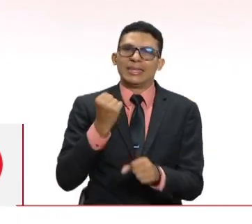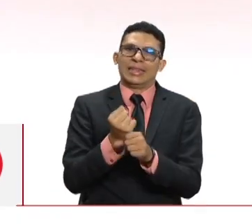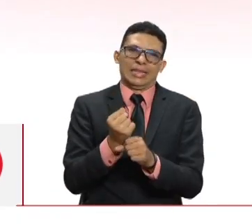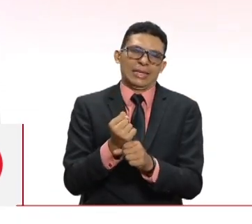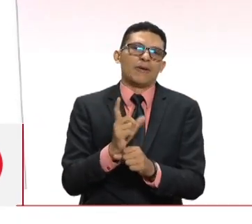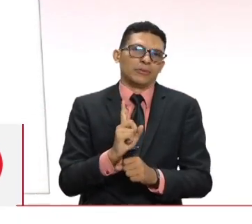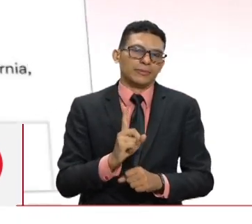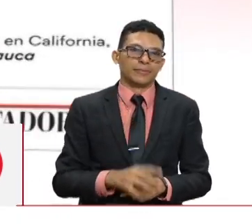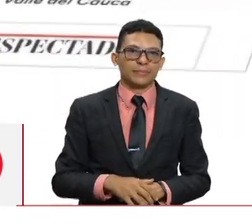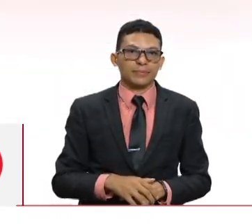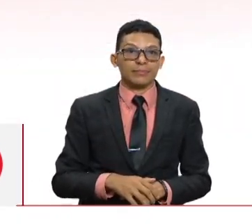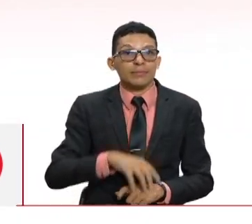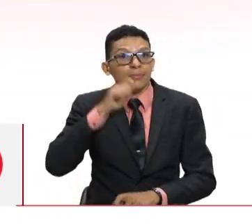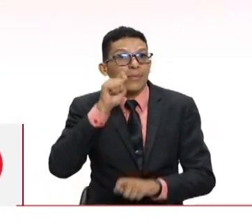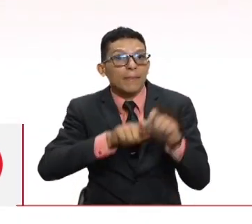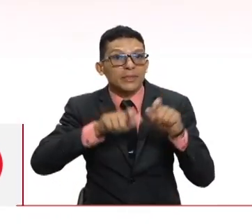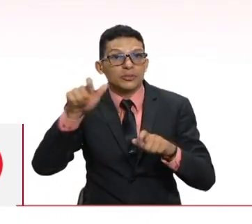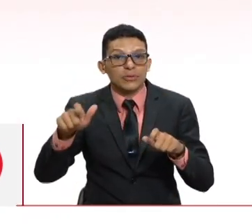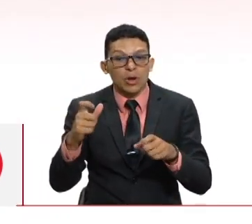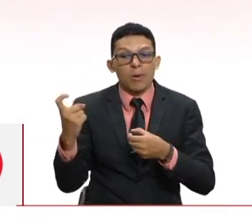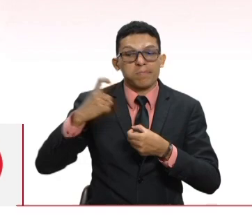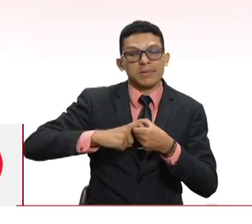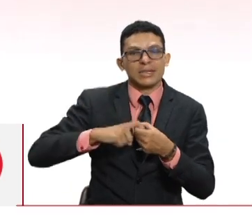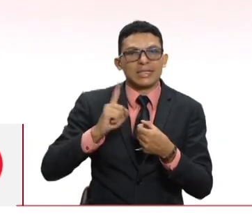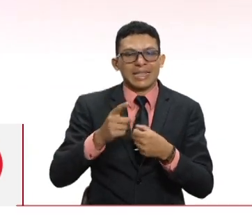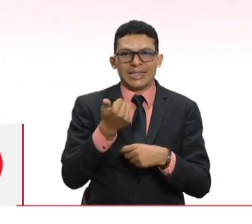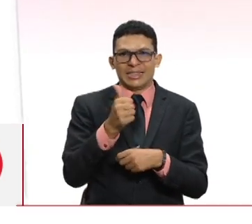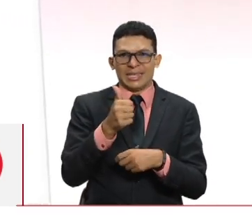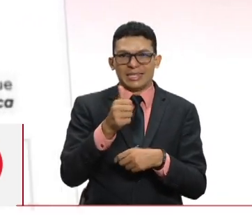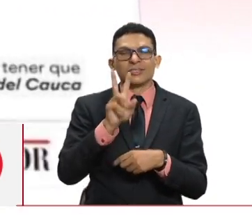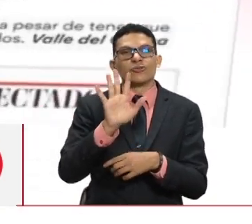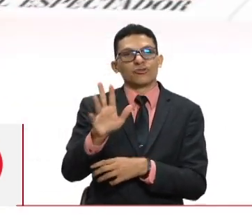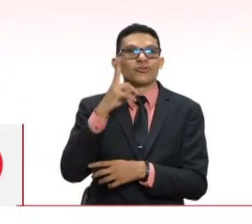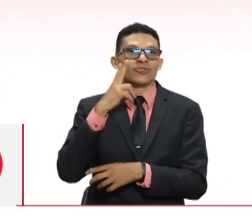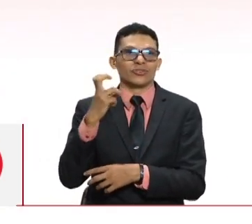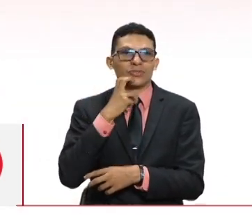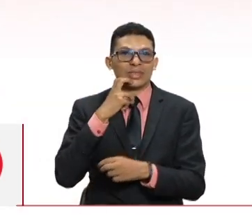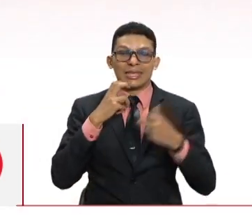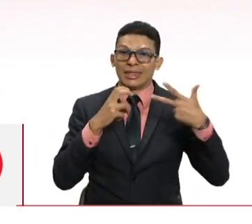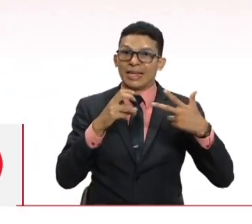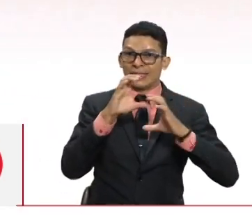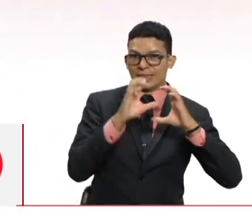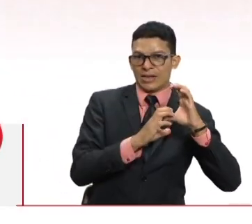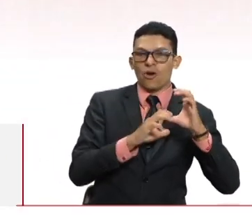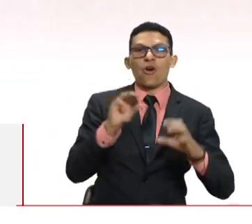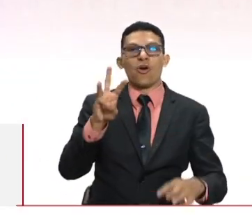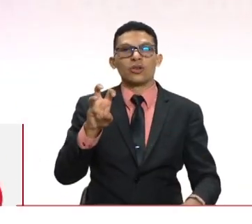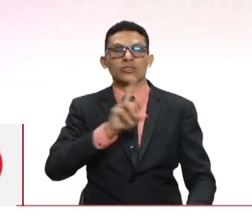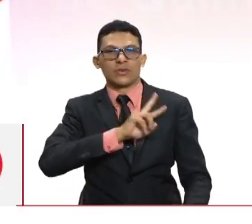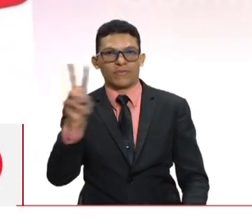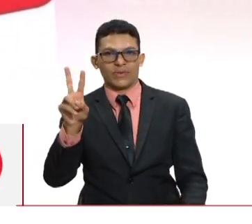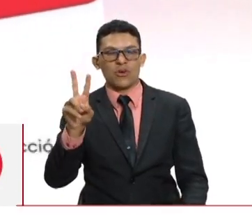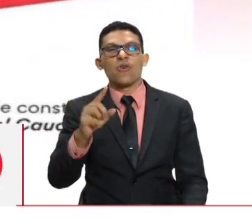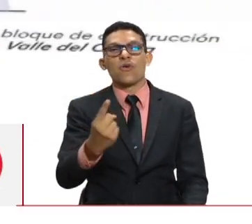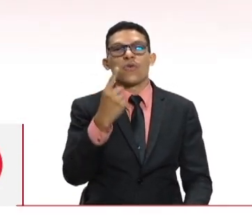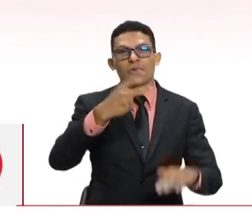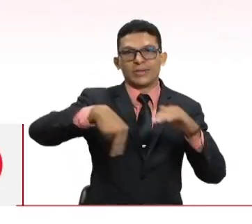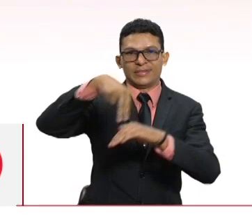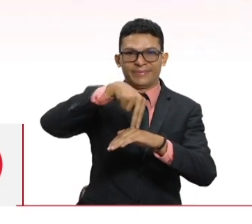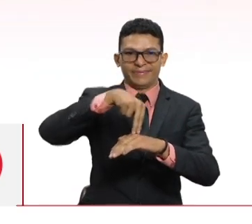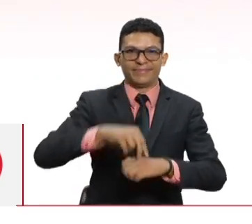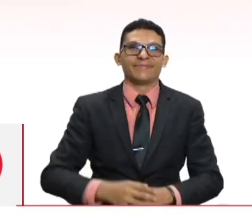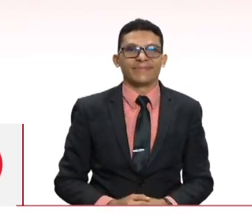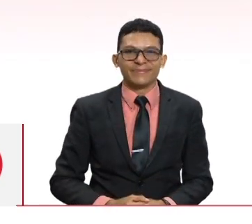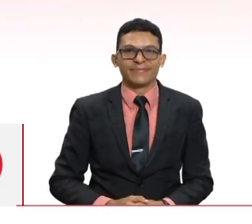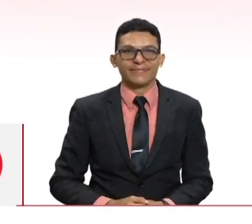laboral. Entre las personas nominadas se cuentan 10 representaciones del Chocó, 3 del Cauca, 8 del Valle y una más de Nariño.